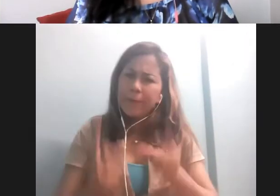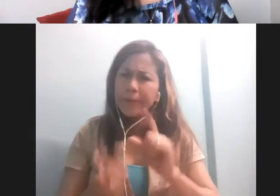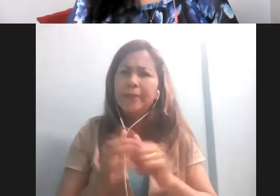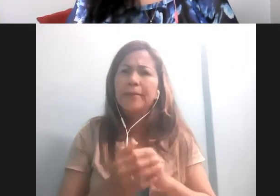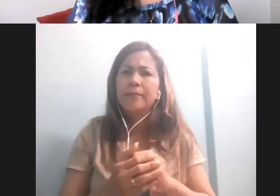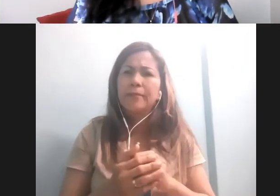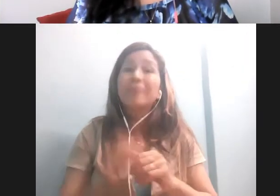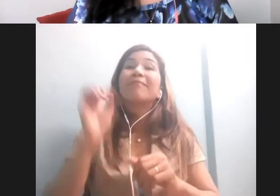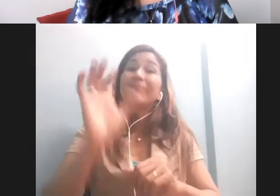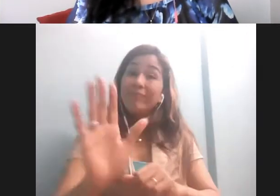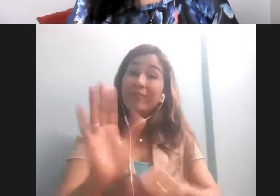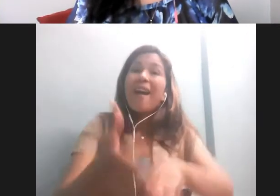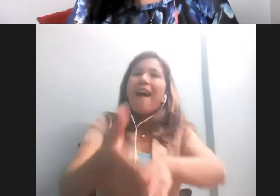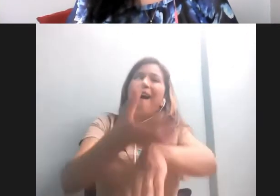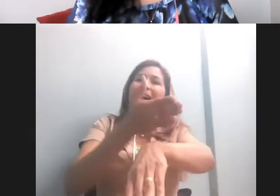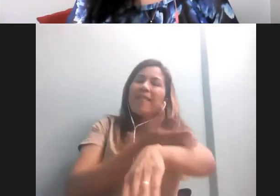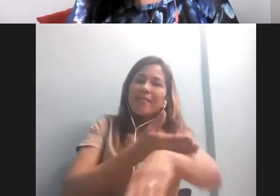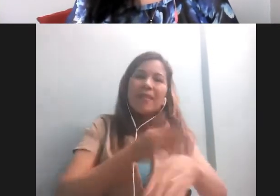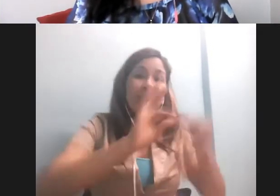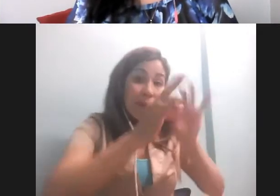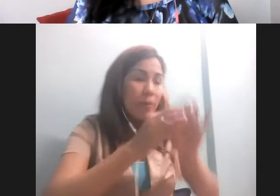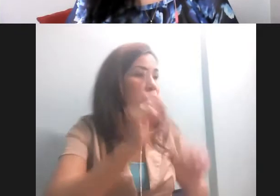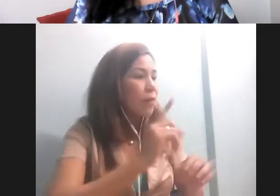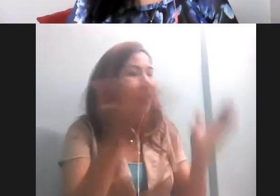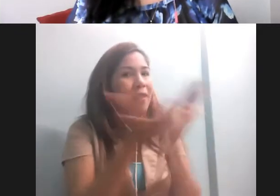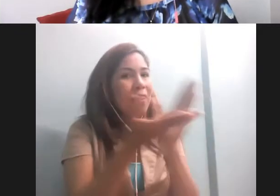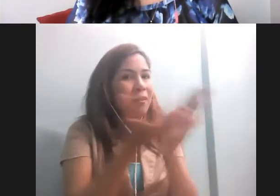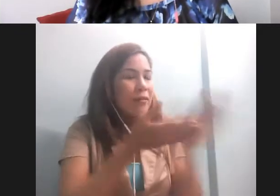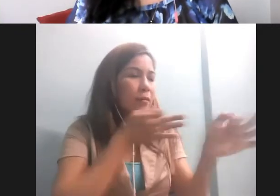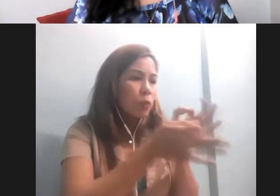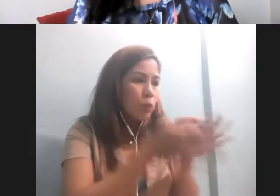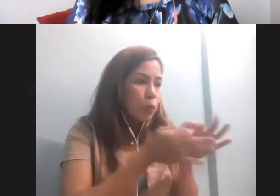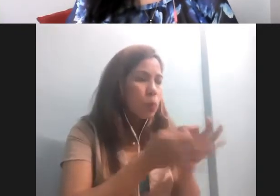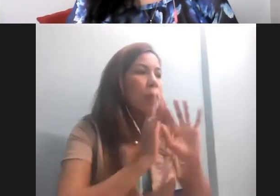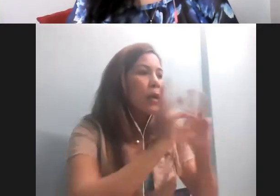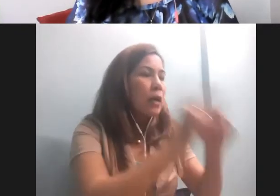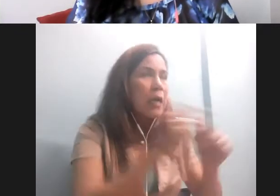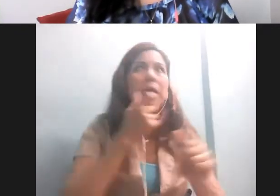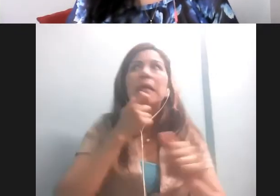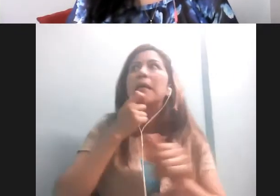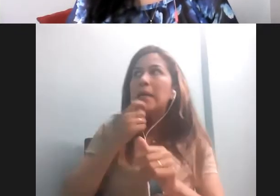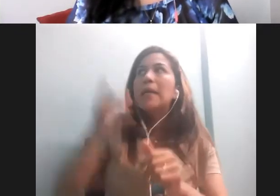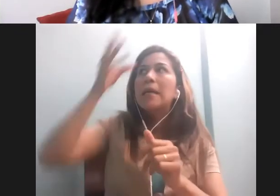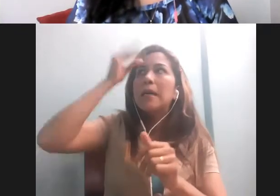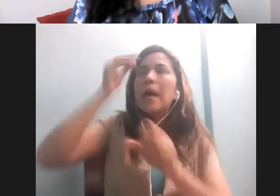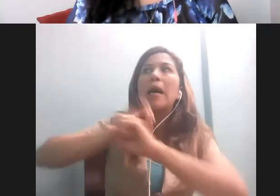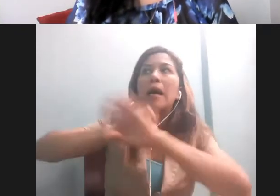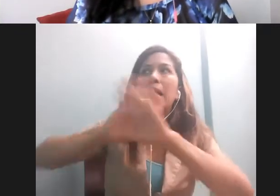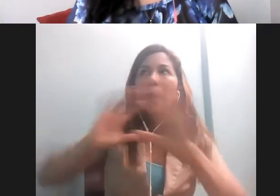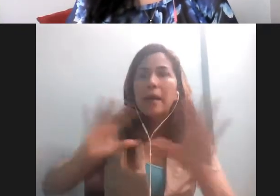de qué se va a tratar, ¿no? Para que ellos se puedan preparar un poco más sobre el tema. Yo les decía de lo que íbamos a hablar, etcétera, más o menos